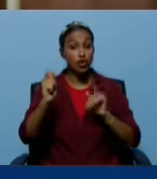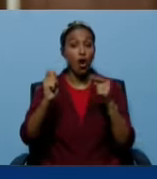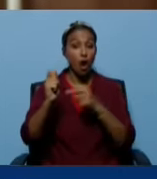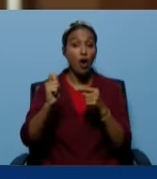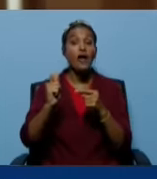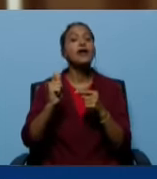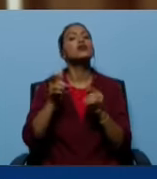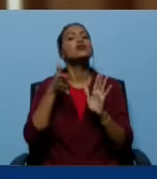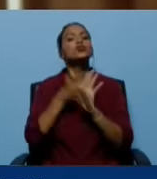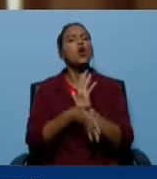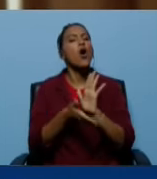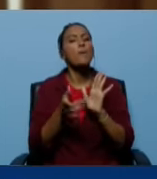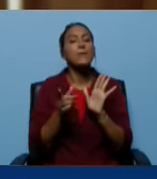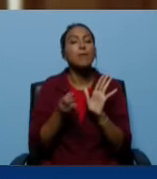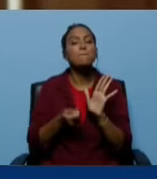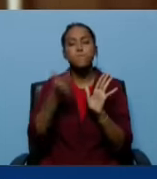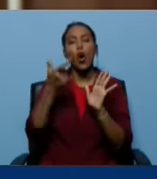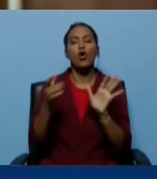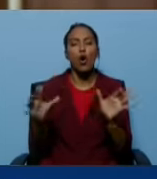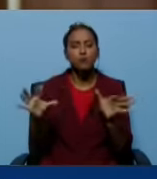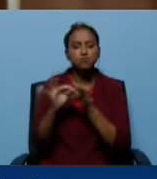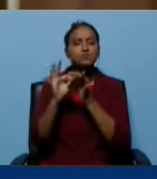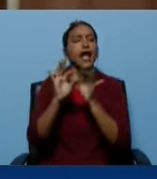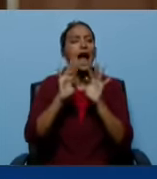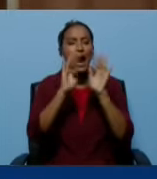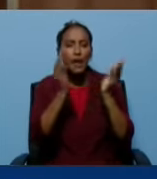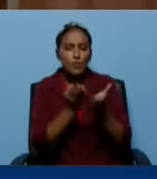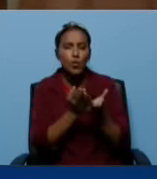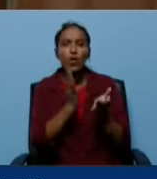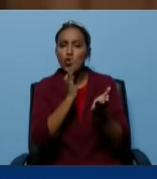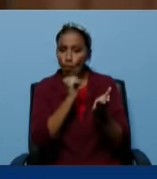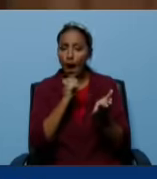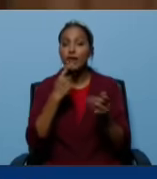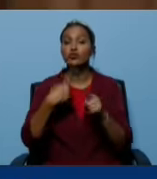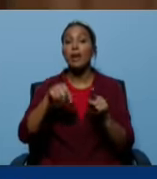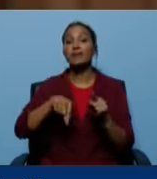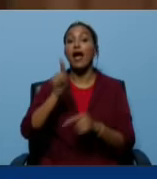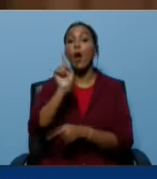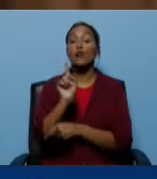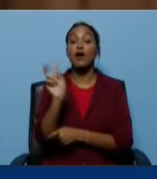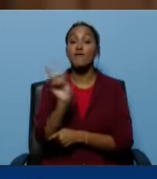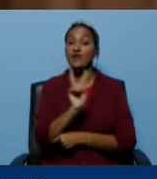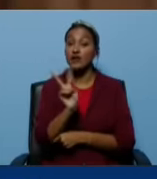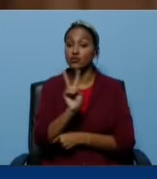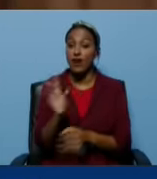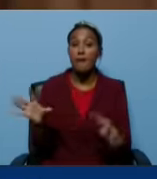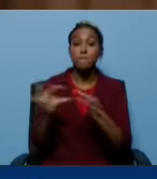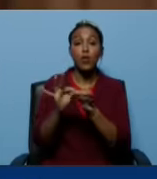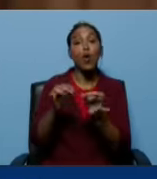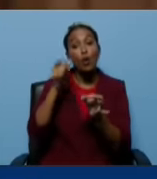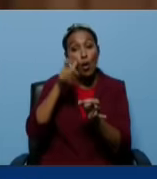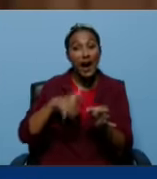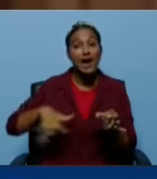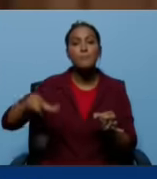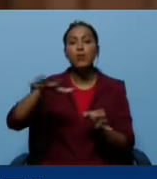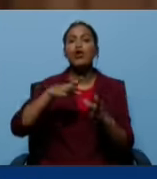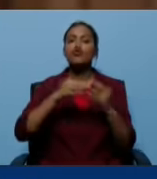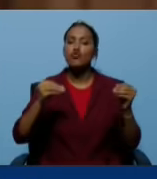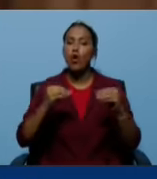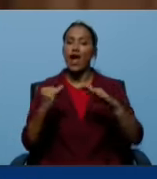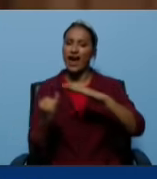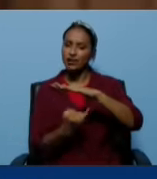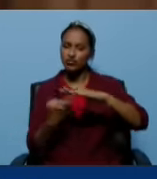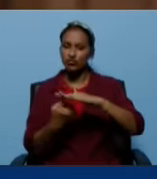de la voluntad popular. Por tanto, creo que nuestra democracia sale fortalecida, nuestras instituciones salen fortalecidas y están